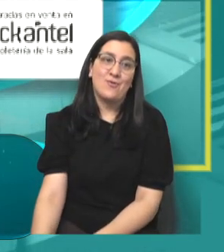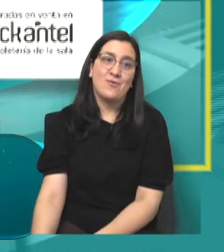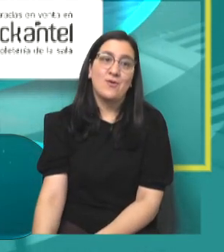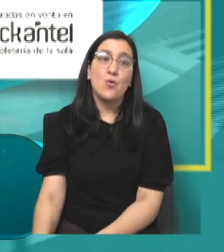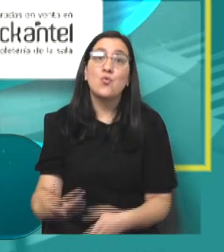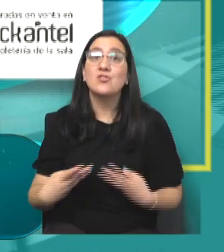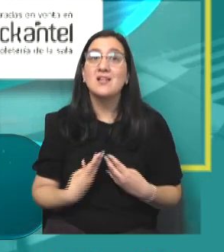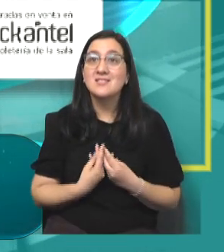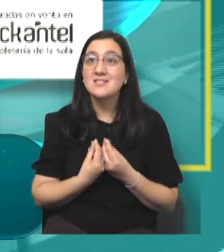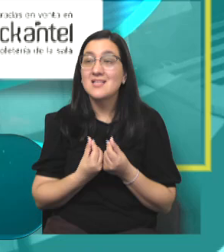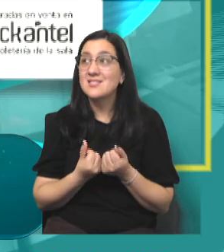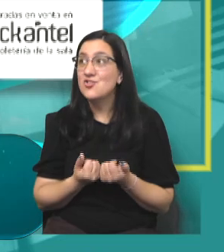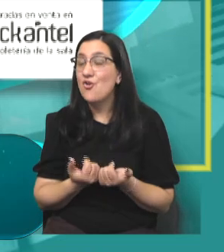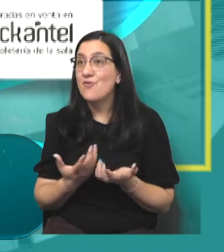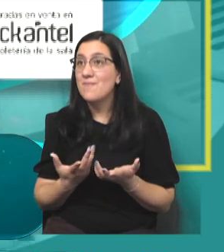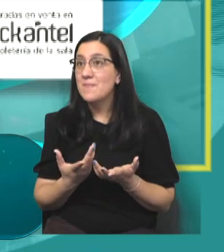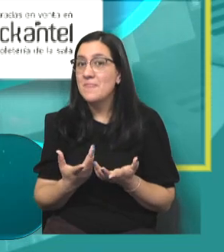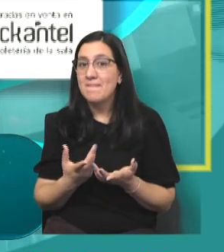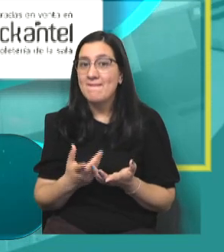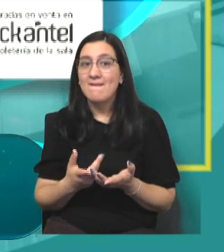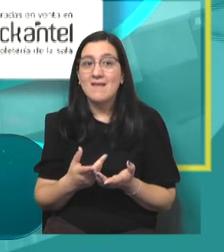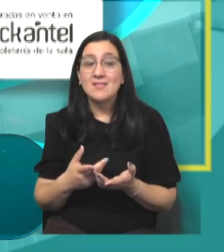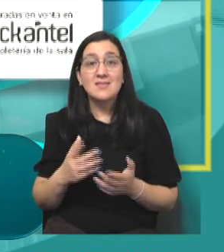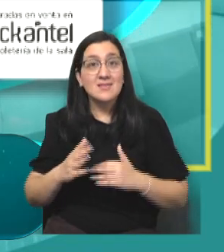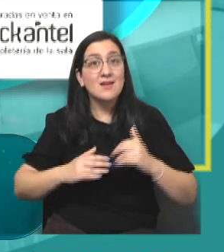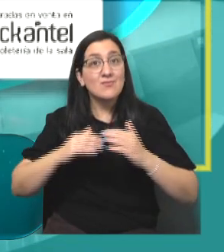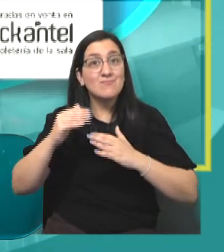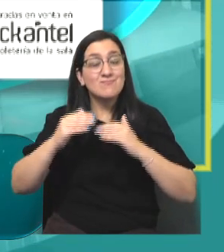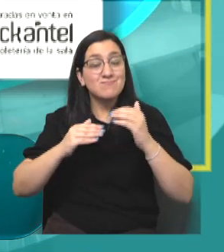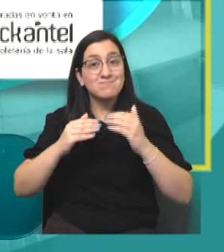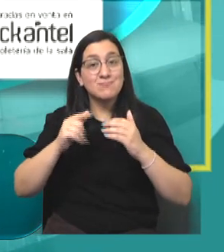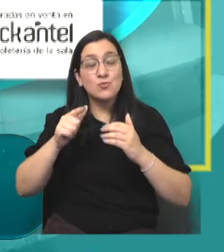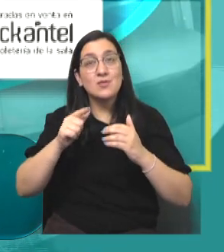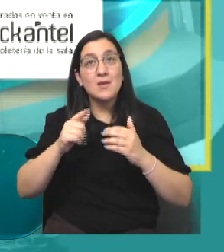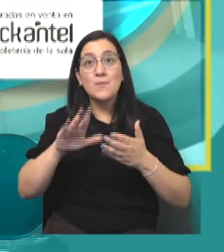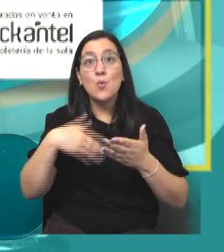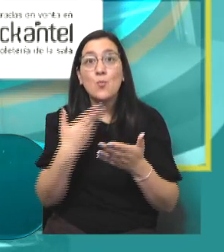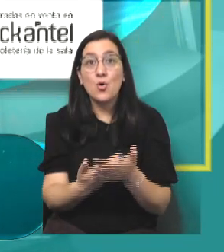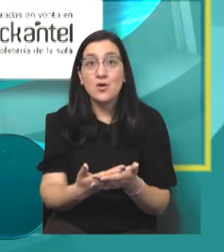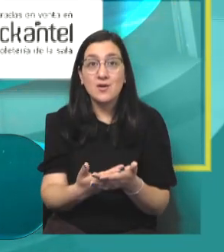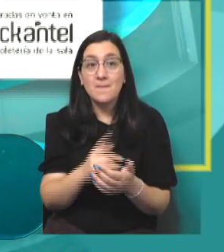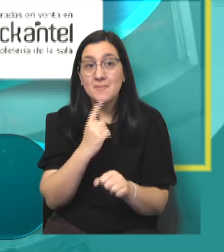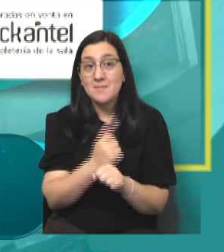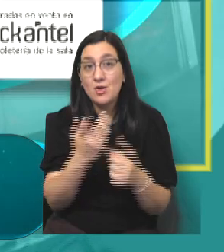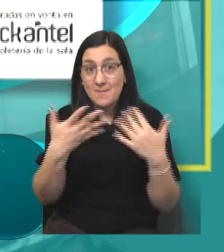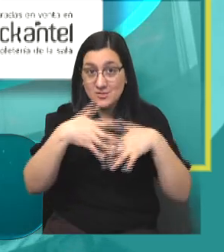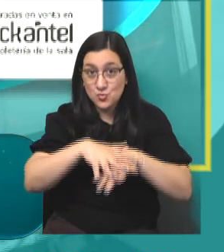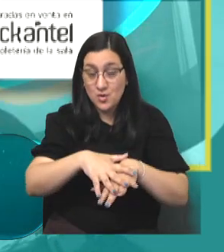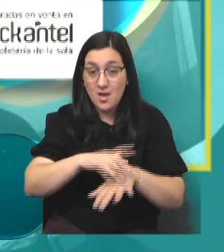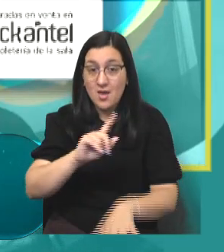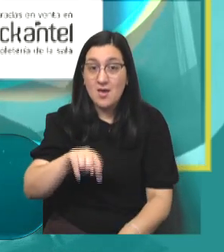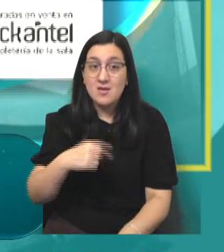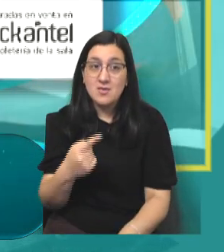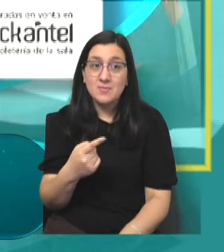la sensación de ser parte de este crecimiento, ¿no? De algo que ustedes proponen, primero la mistura, y luego esto de que